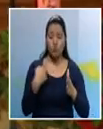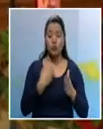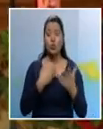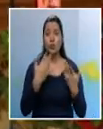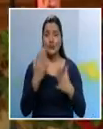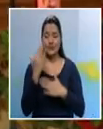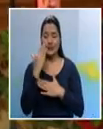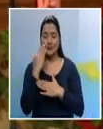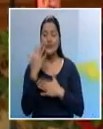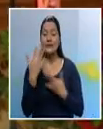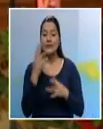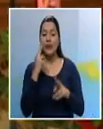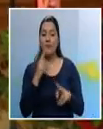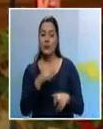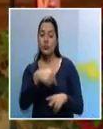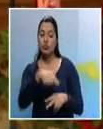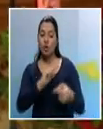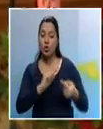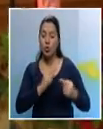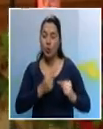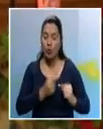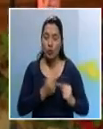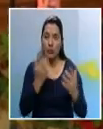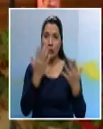consternación por su partida.